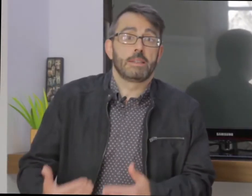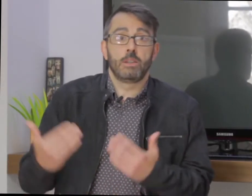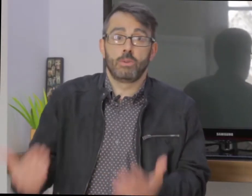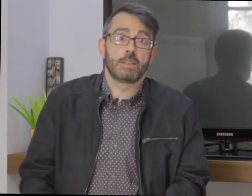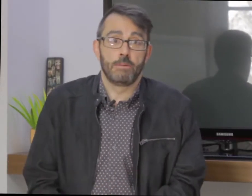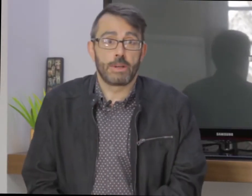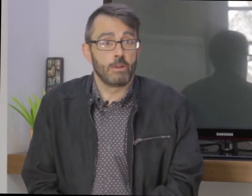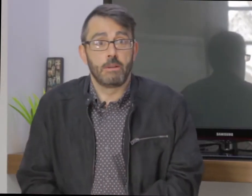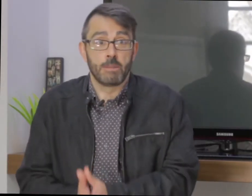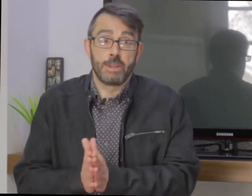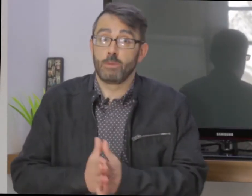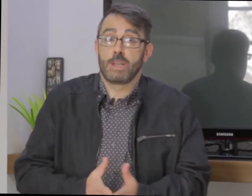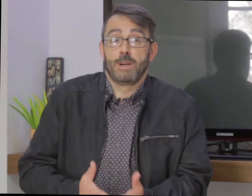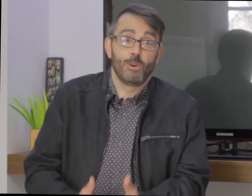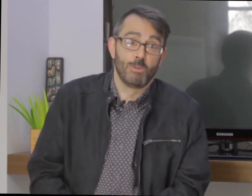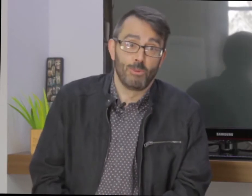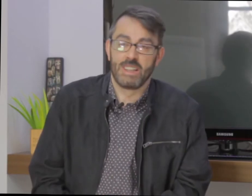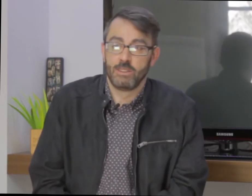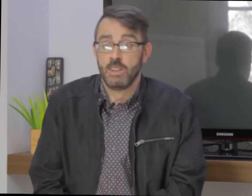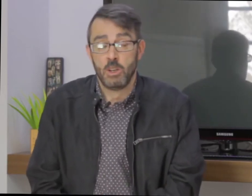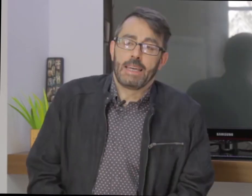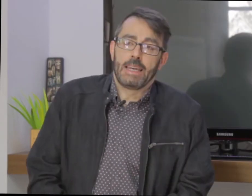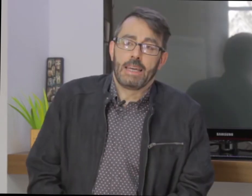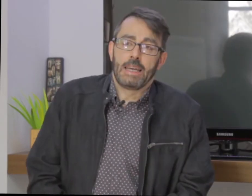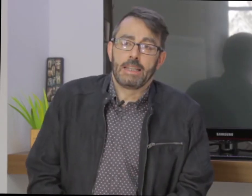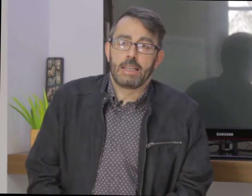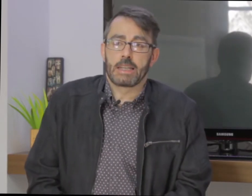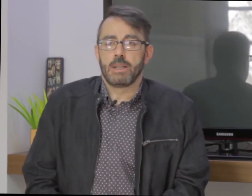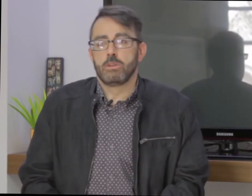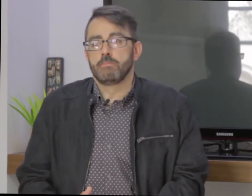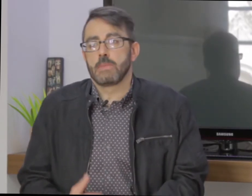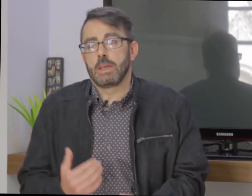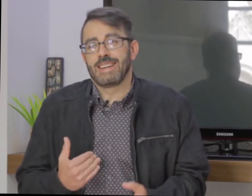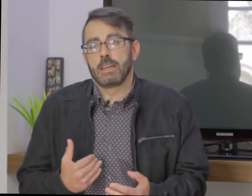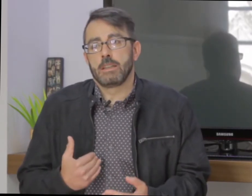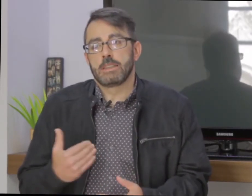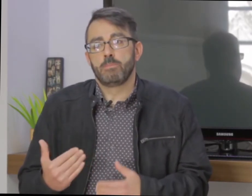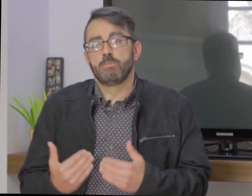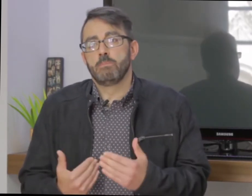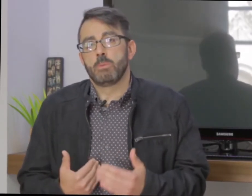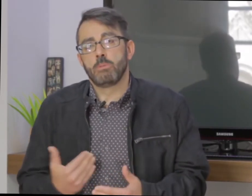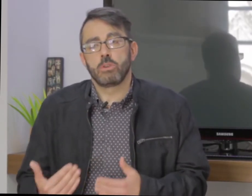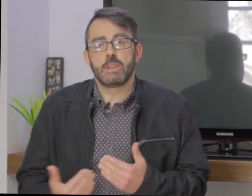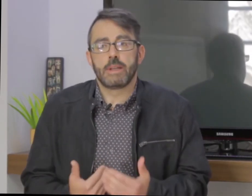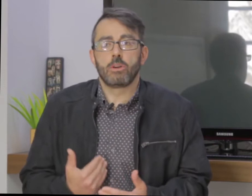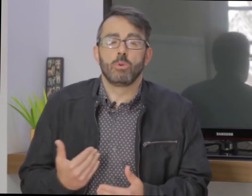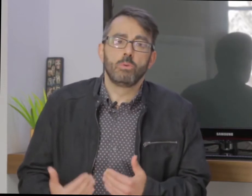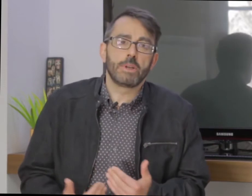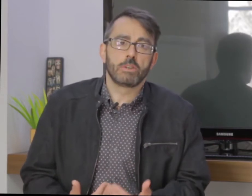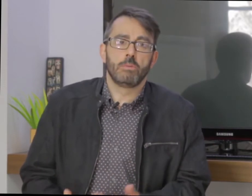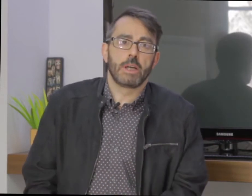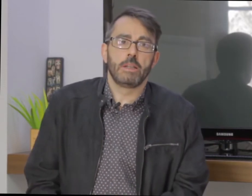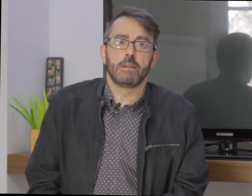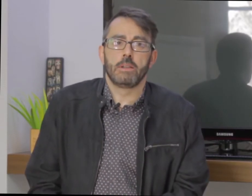obliguen a estar en tu casa encerrado ya desempeñar su trabajo como puedas el teletrabajo en sí lo podemos considerar como